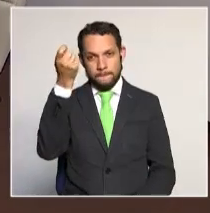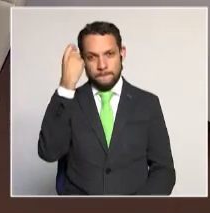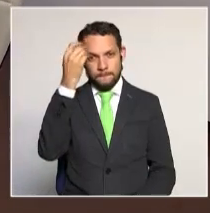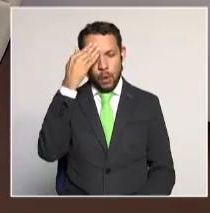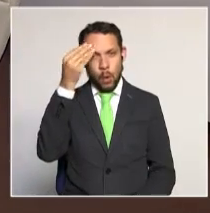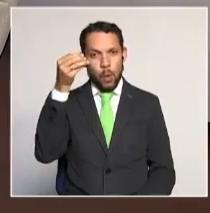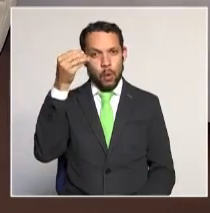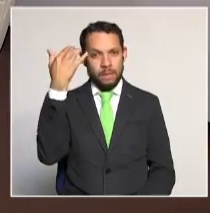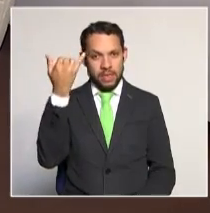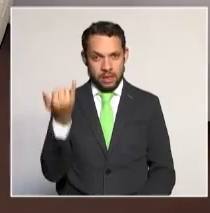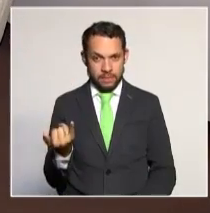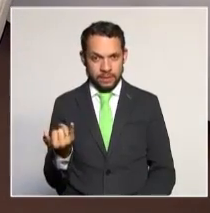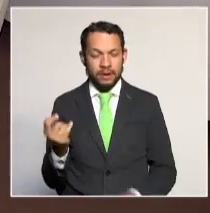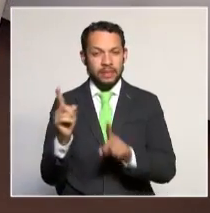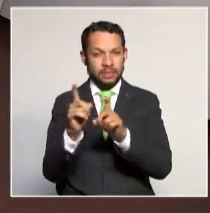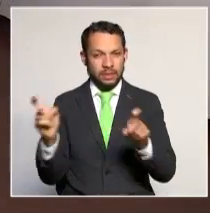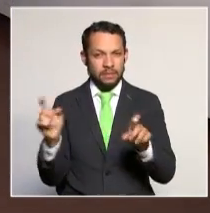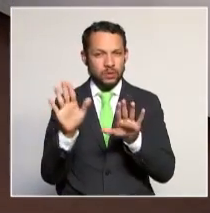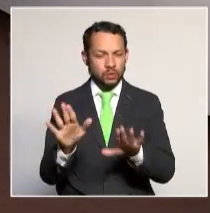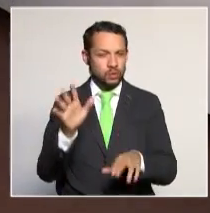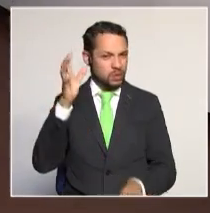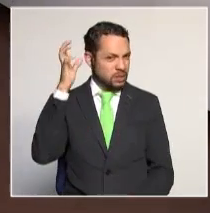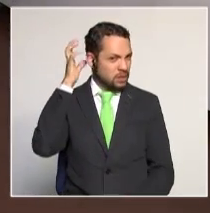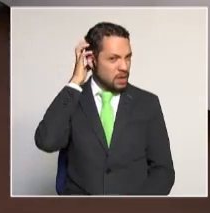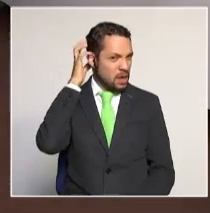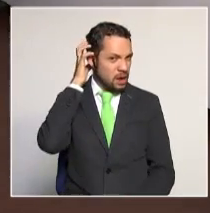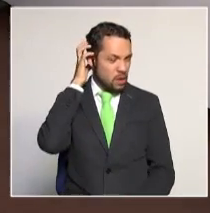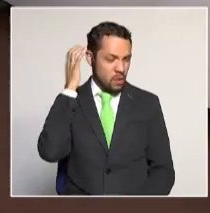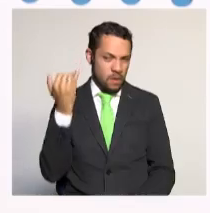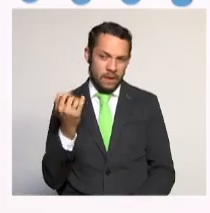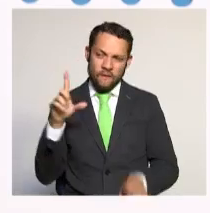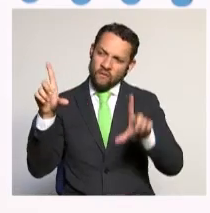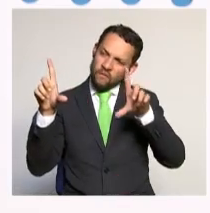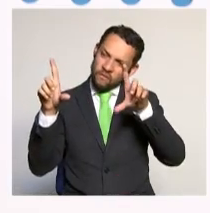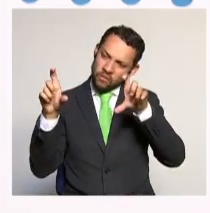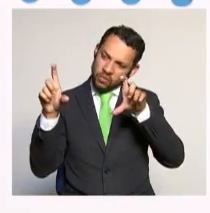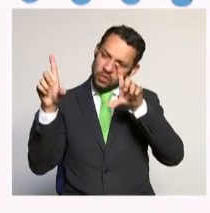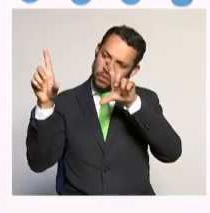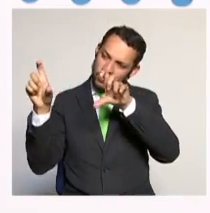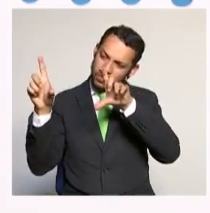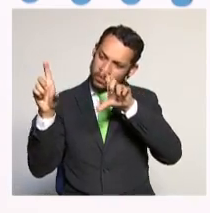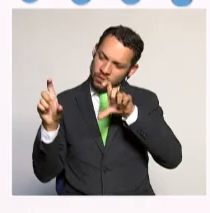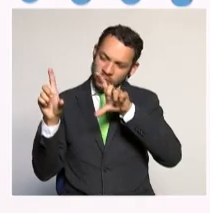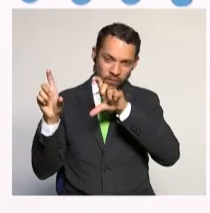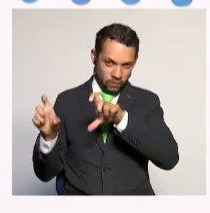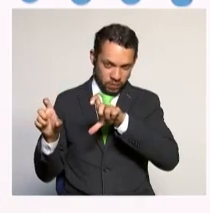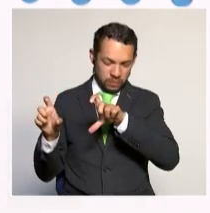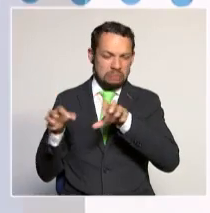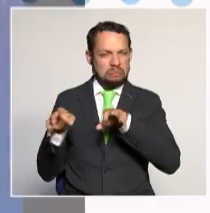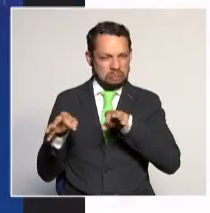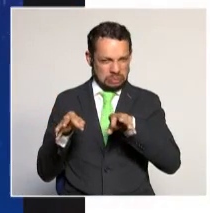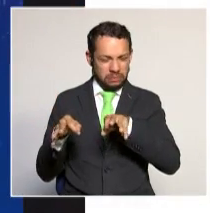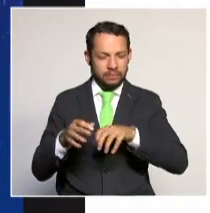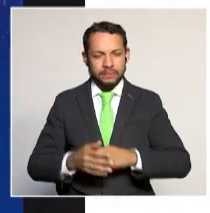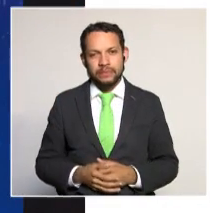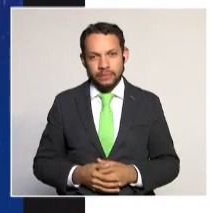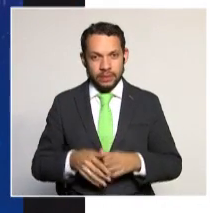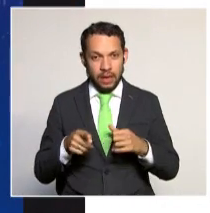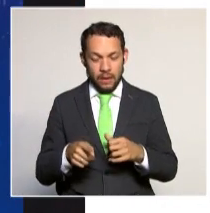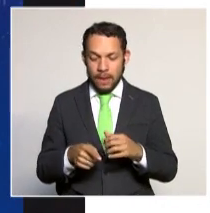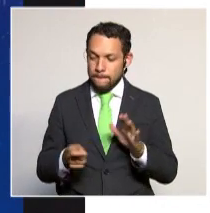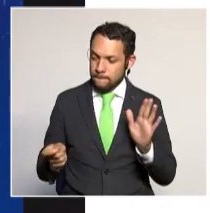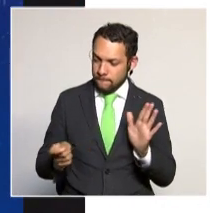aumento de tamaño. Hablemos de estas imágenes, doctor Jorge Eduardo. Muy bien, les